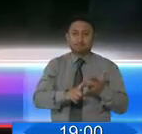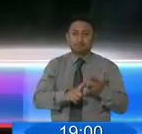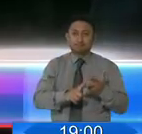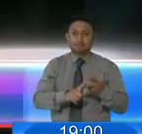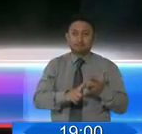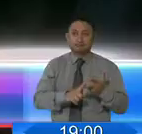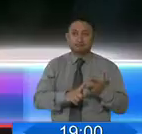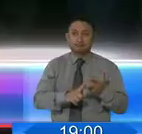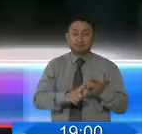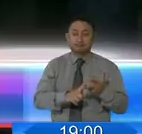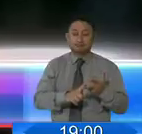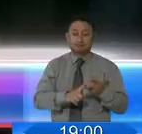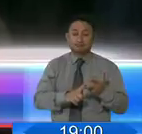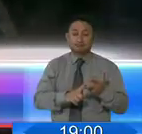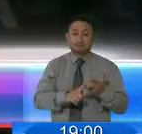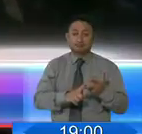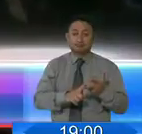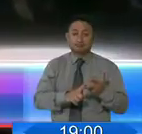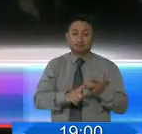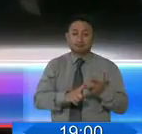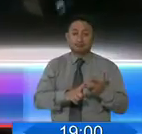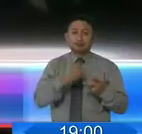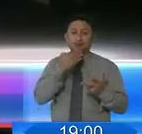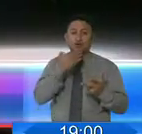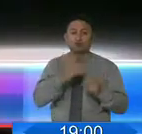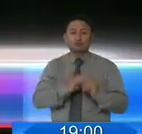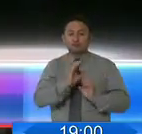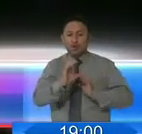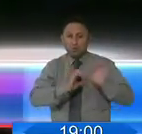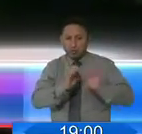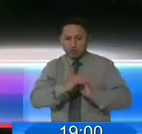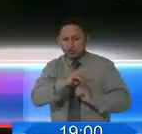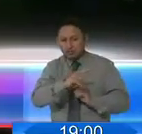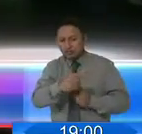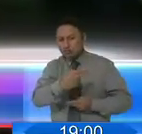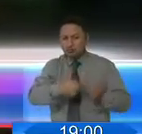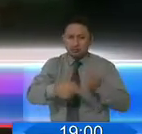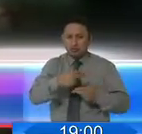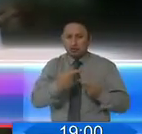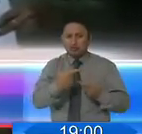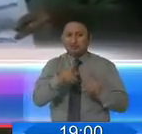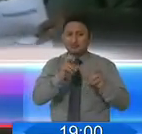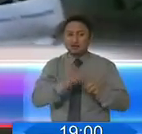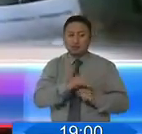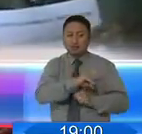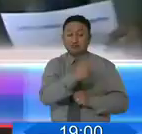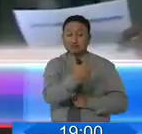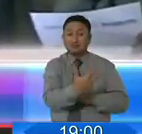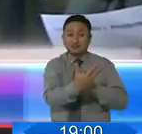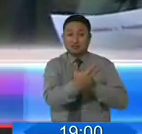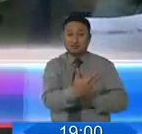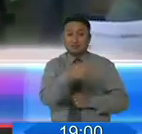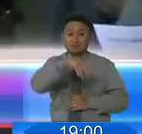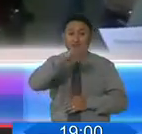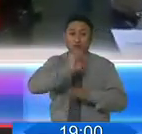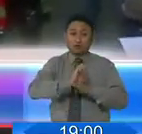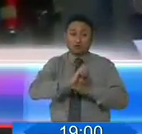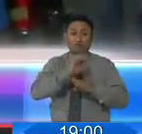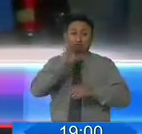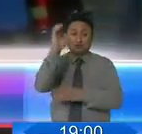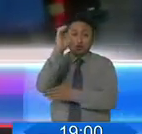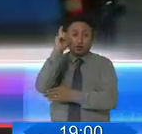en la negociación y en cómo se avanzaron estas negociaciones con respecto del estado ecuatoriano de estado colombiano